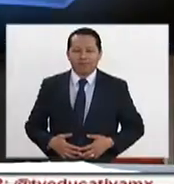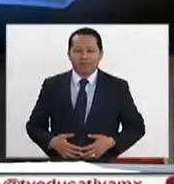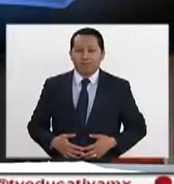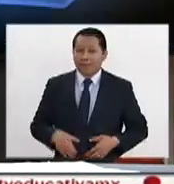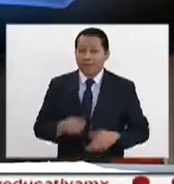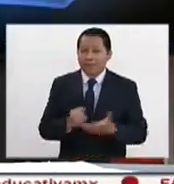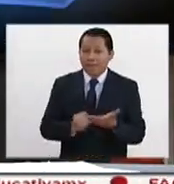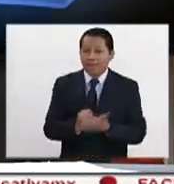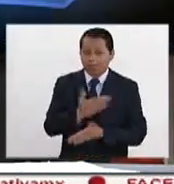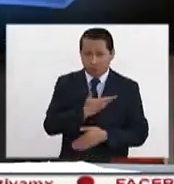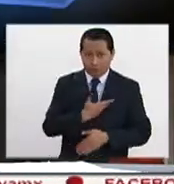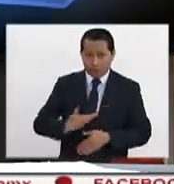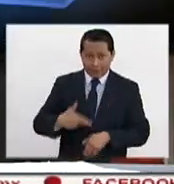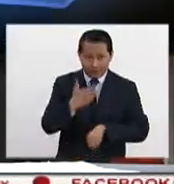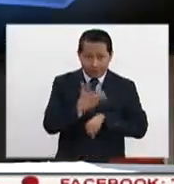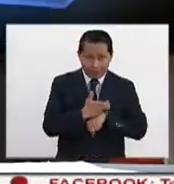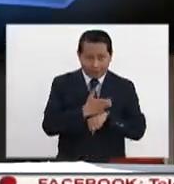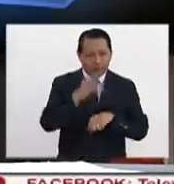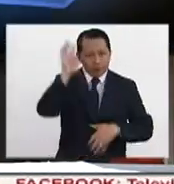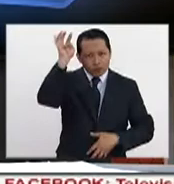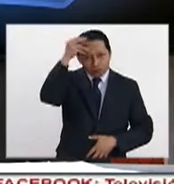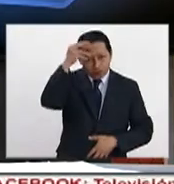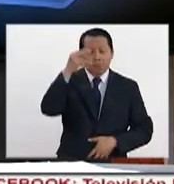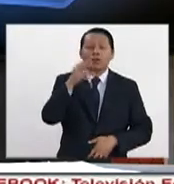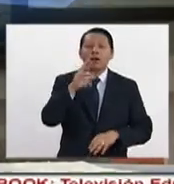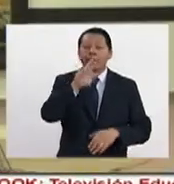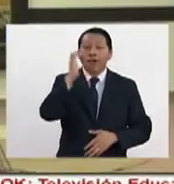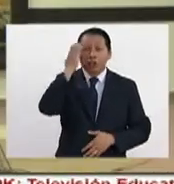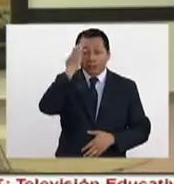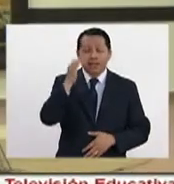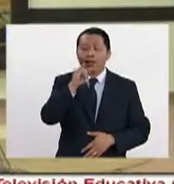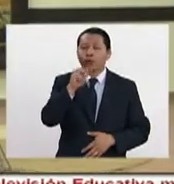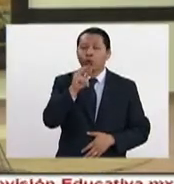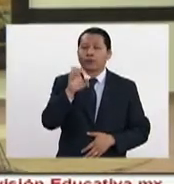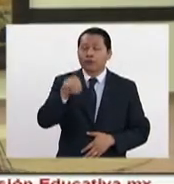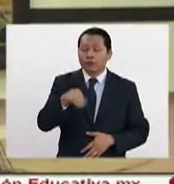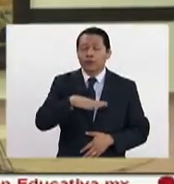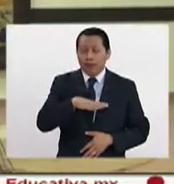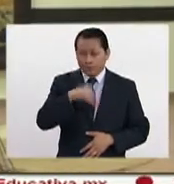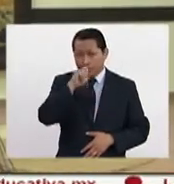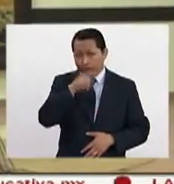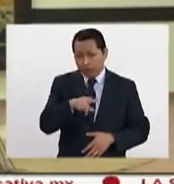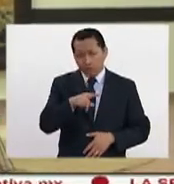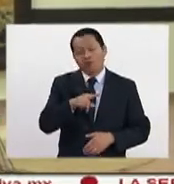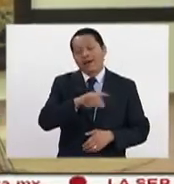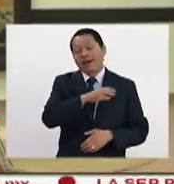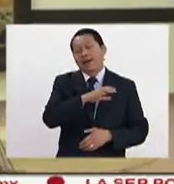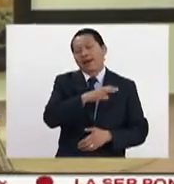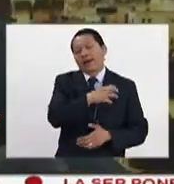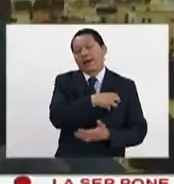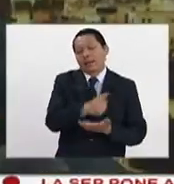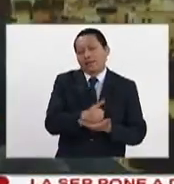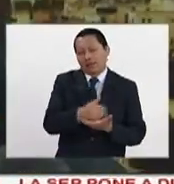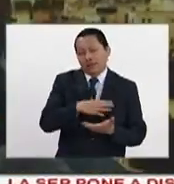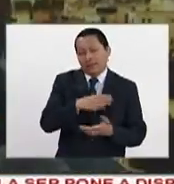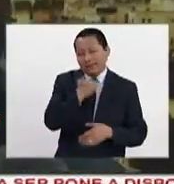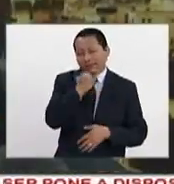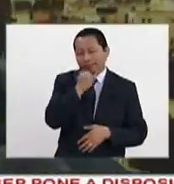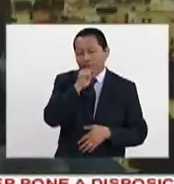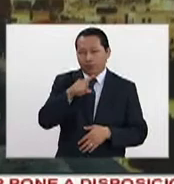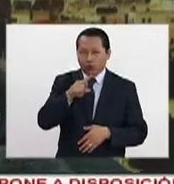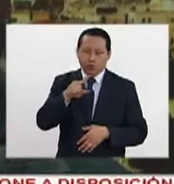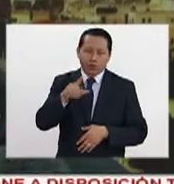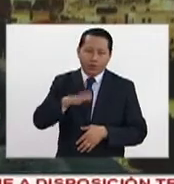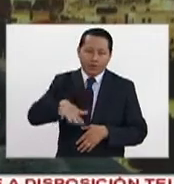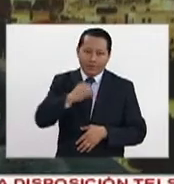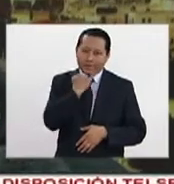La decisión del presidente de Estados Unidos, Donald Trump, de reconocer a Jerusalén como capital de Israel ya tuvo sus primeras consecuencias. El